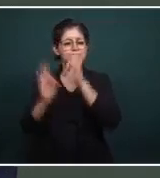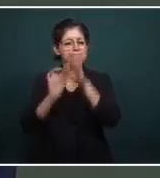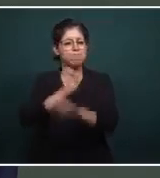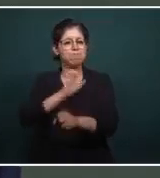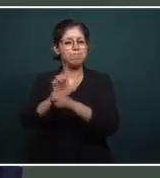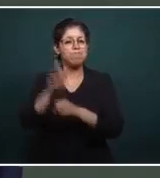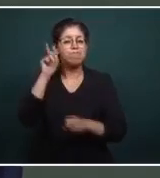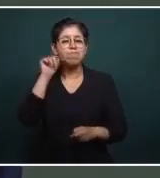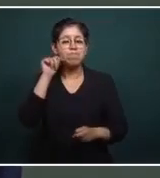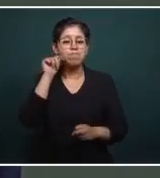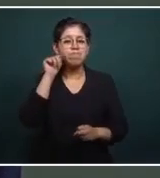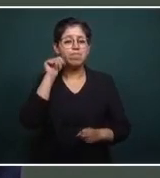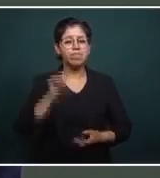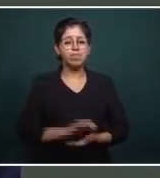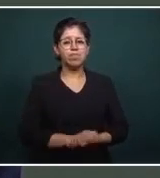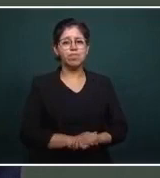Mañana voy